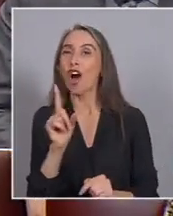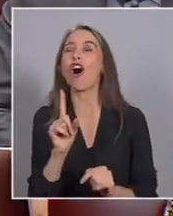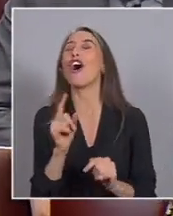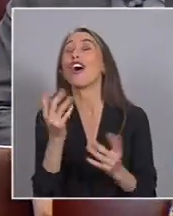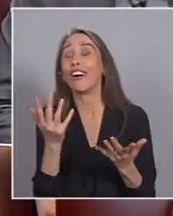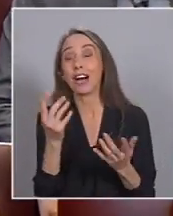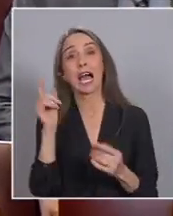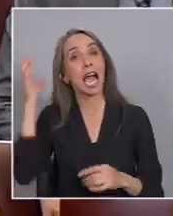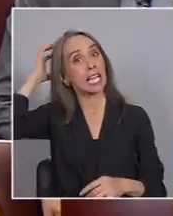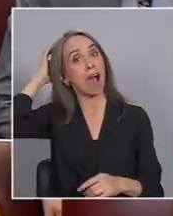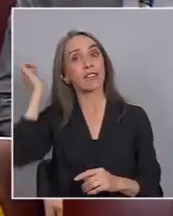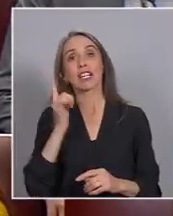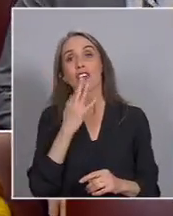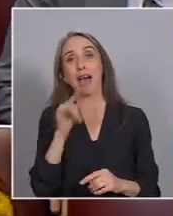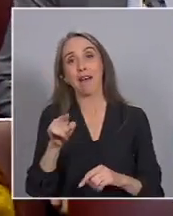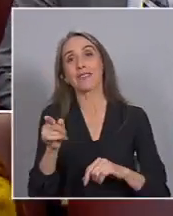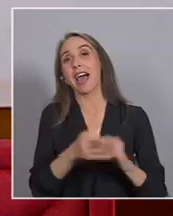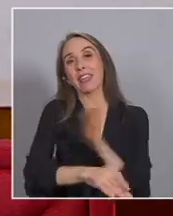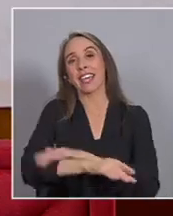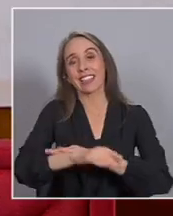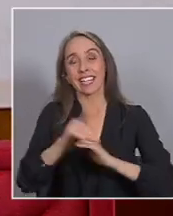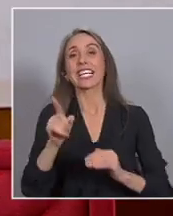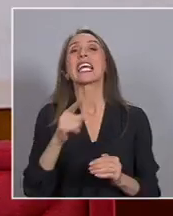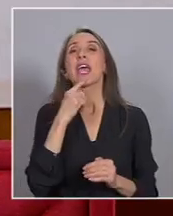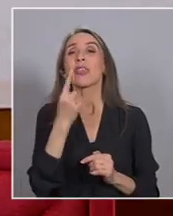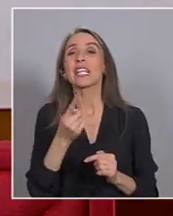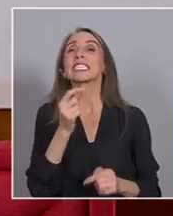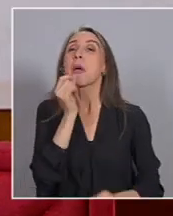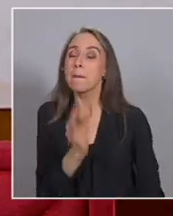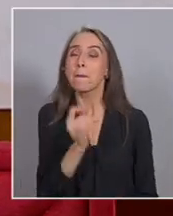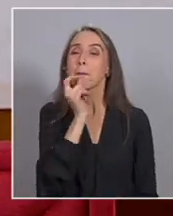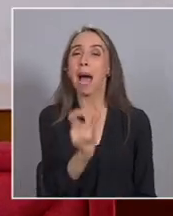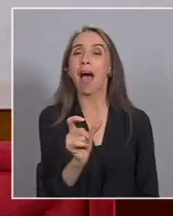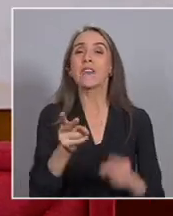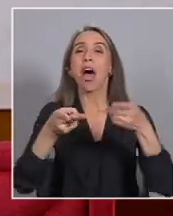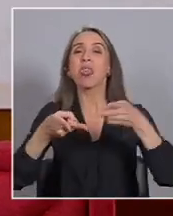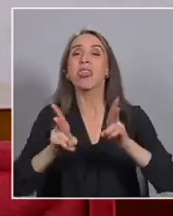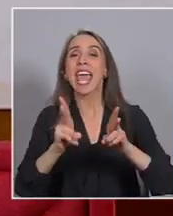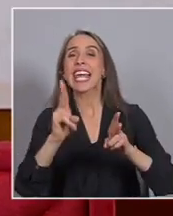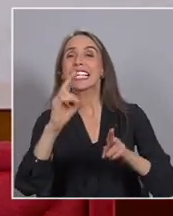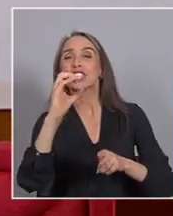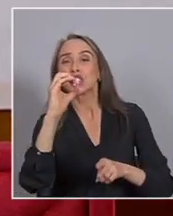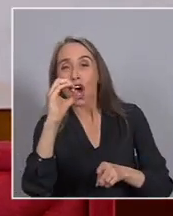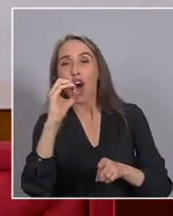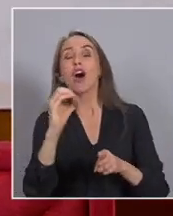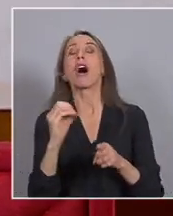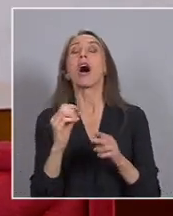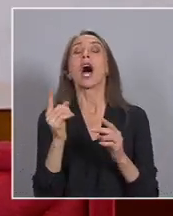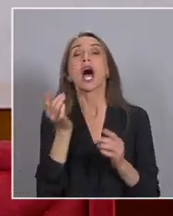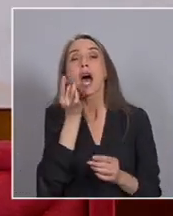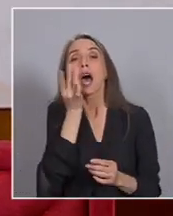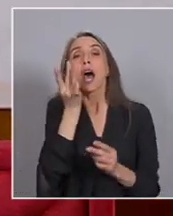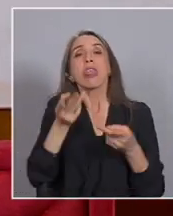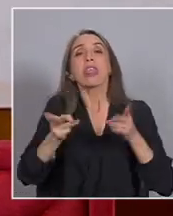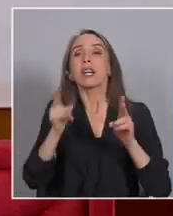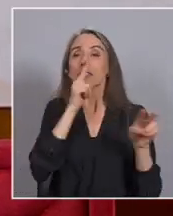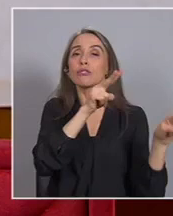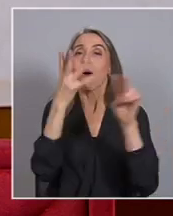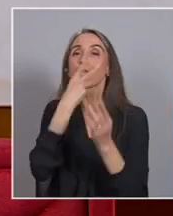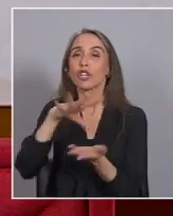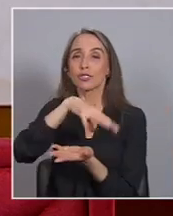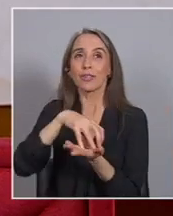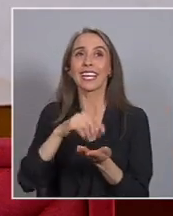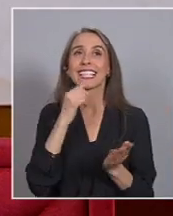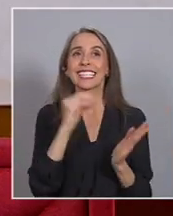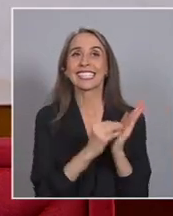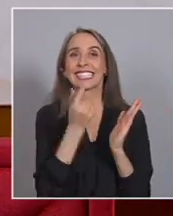del derecho a tener una ciudad linda, del derecho a deleitarse con la belleza de la ciudad. Les recomiendo ese texto, está en la revista